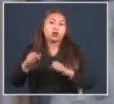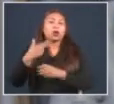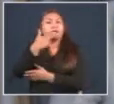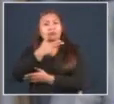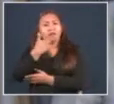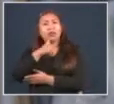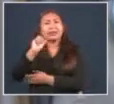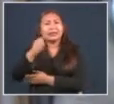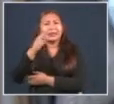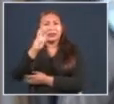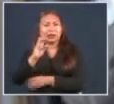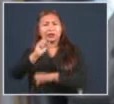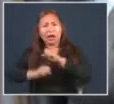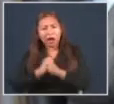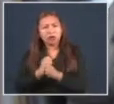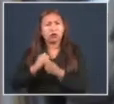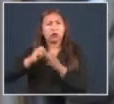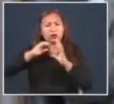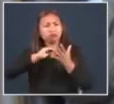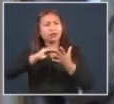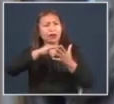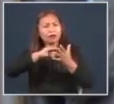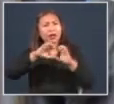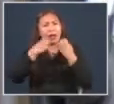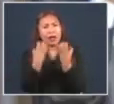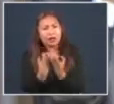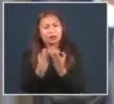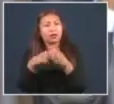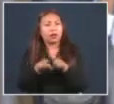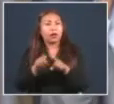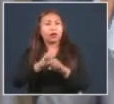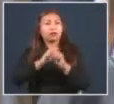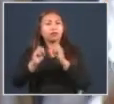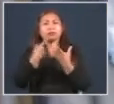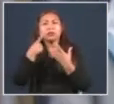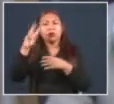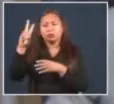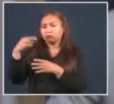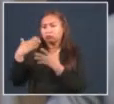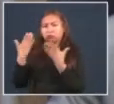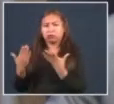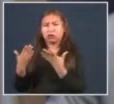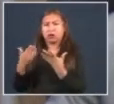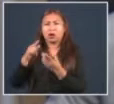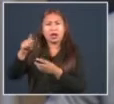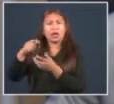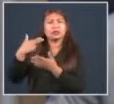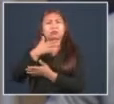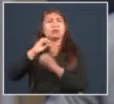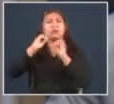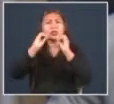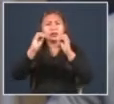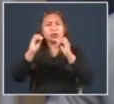dando clases en la Universidad Nacional. ¿Cómo? Entonces estamos locos cuando tú tienes un delincuente impartiendo clases. En un